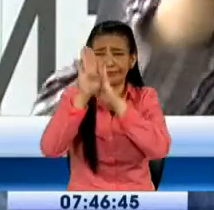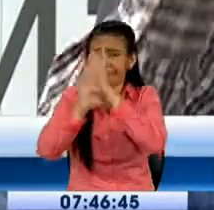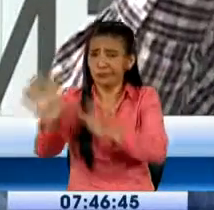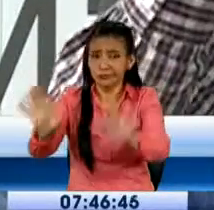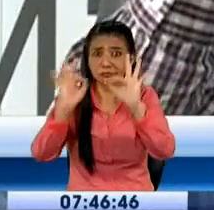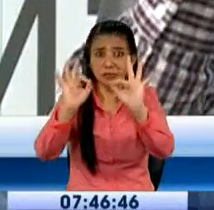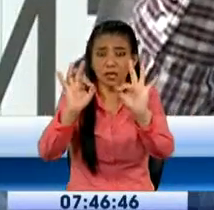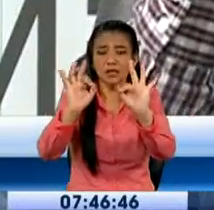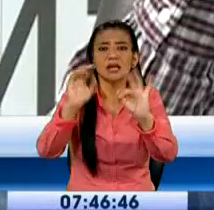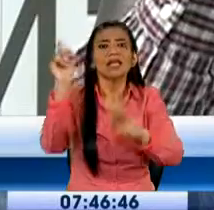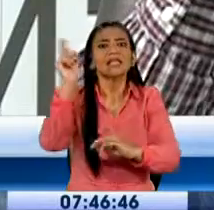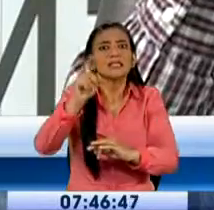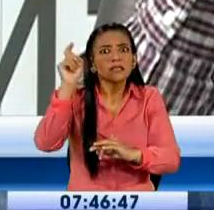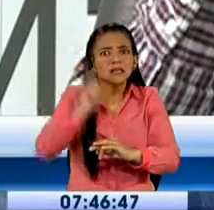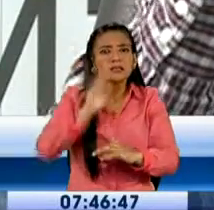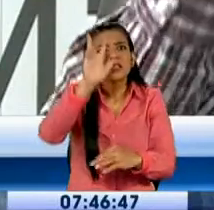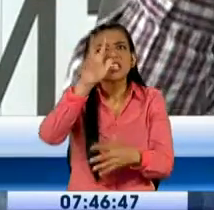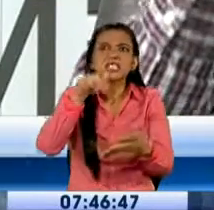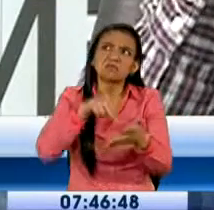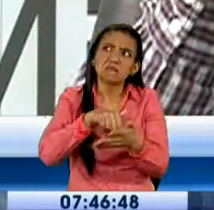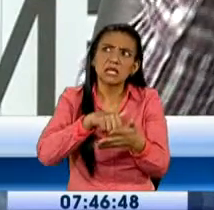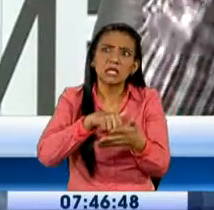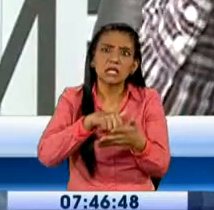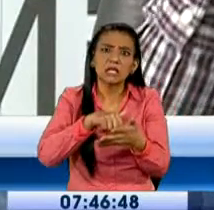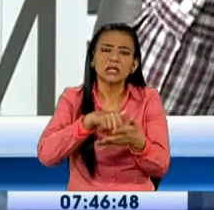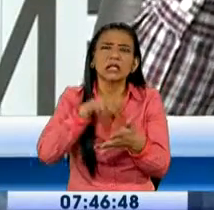más de